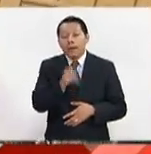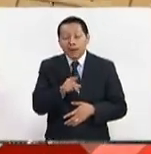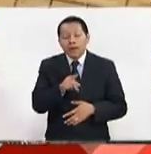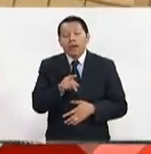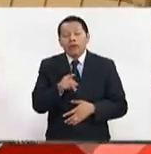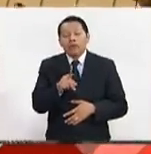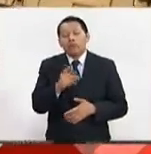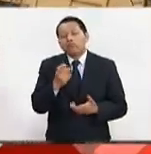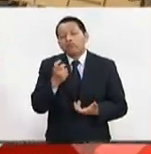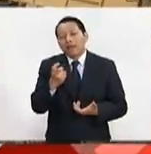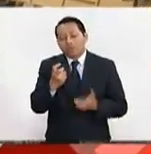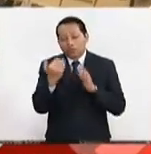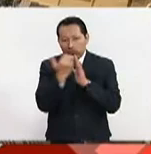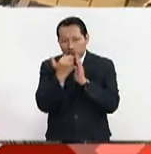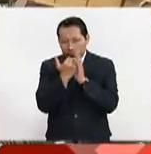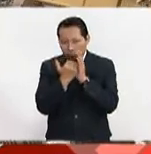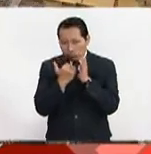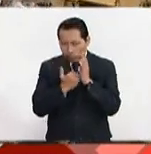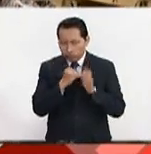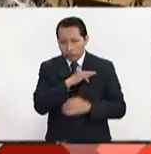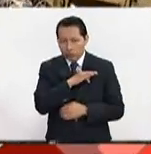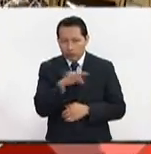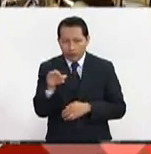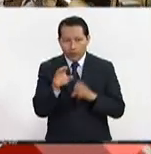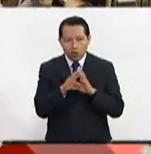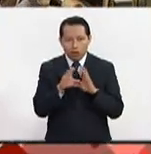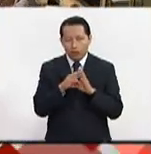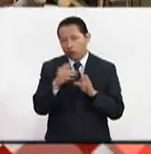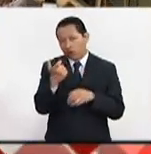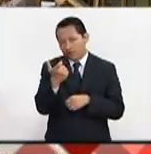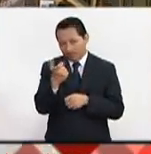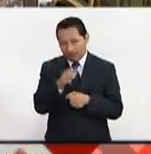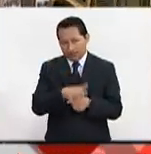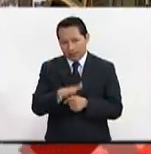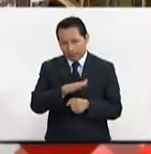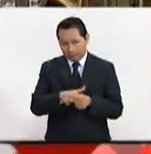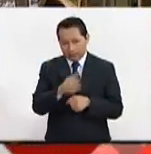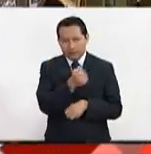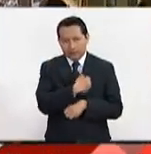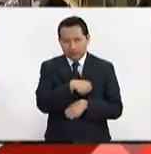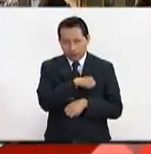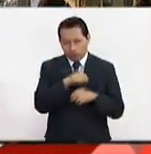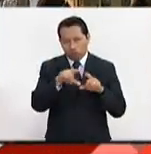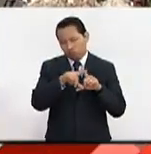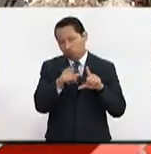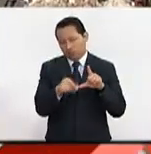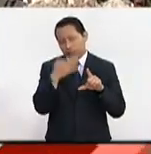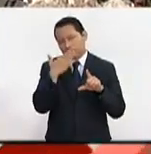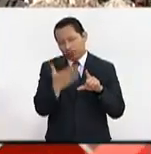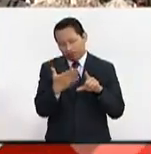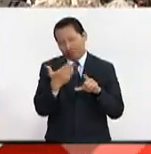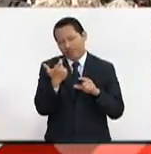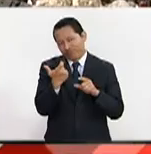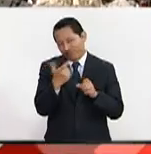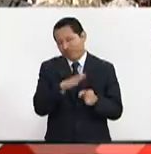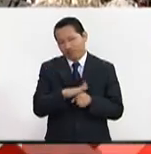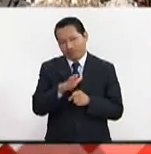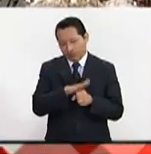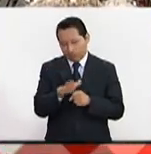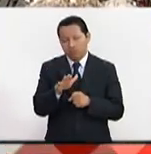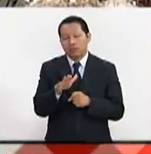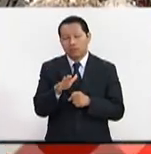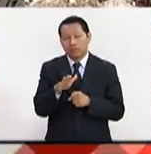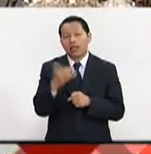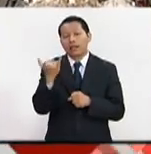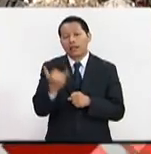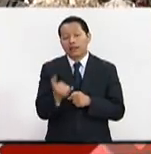impactarán o más bien permitirán mantener las finanzas sanas del país a nivel económico y además